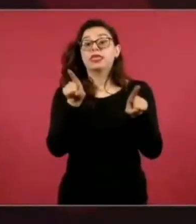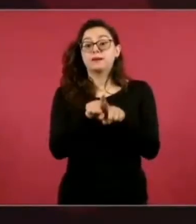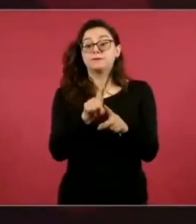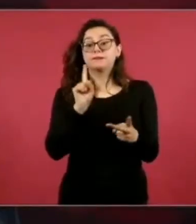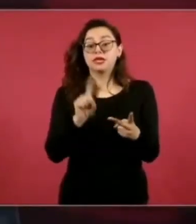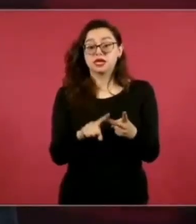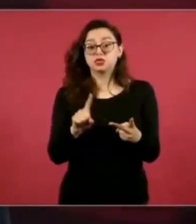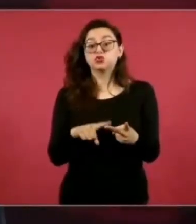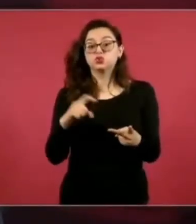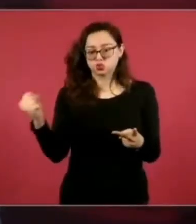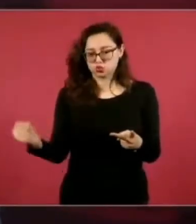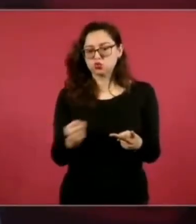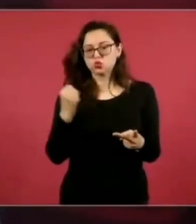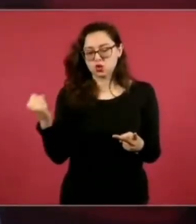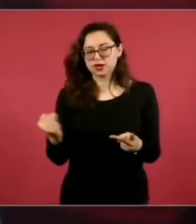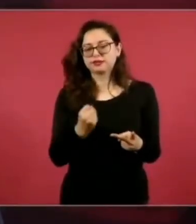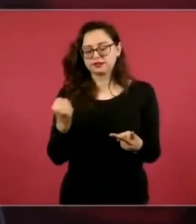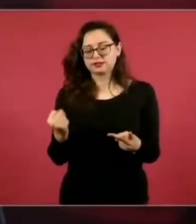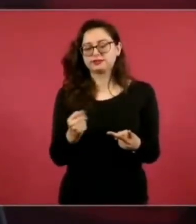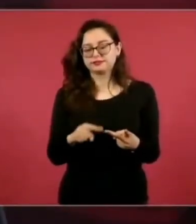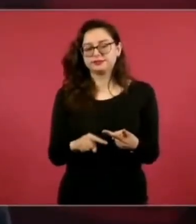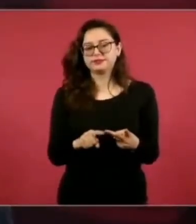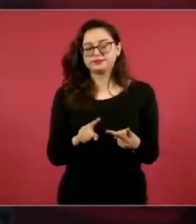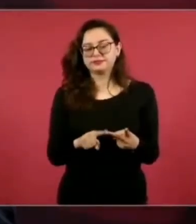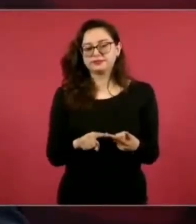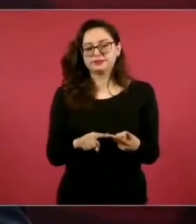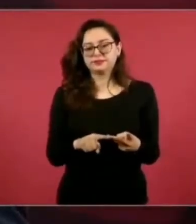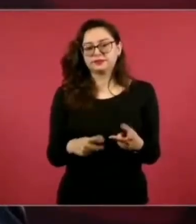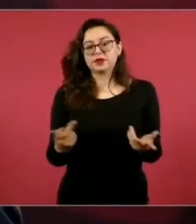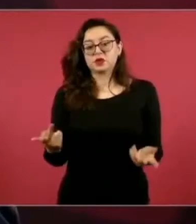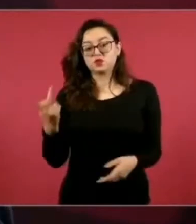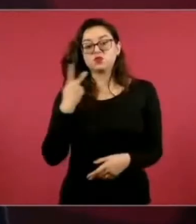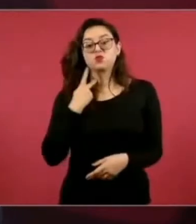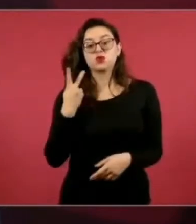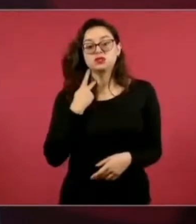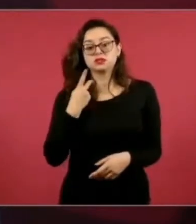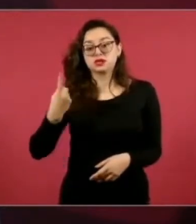virtud y suerte. Pues llegamos nosotros